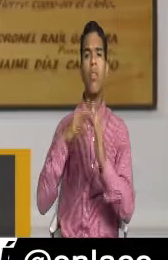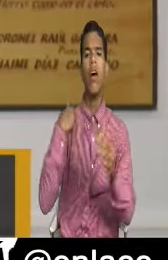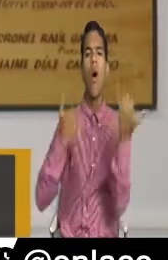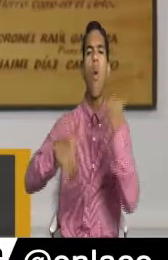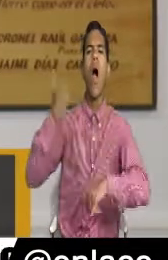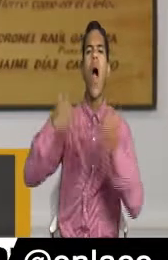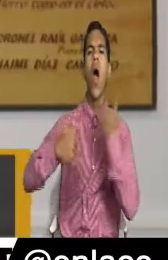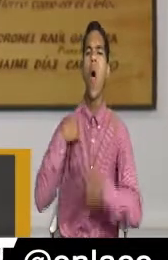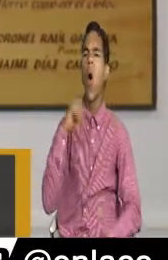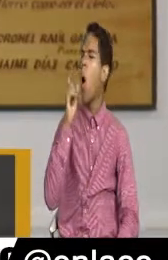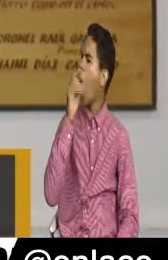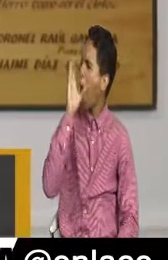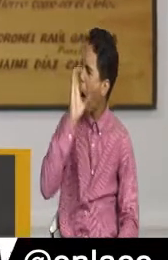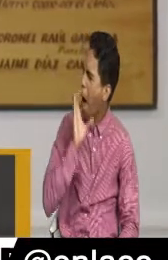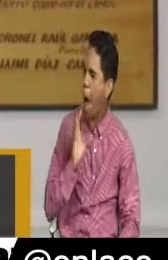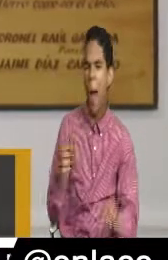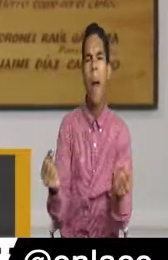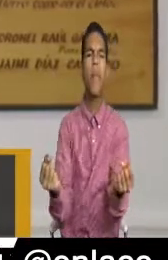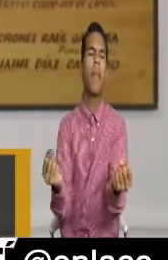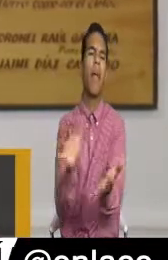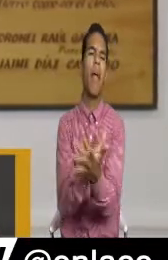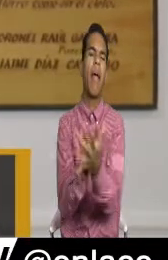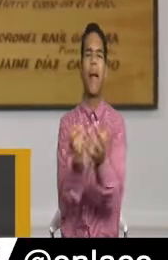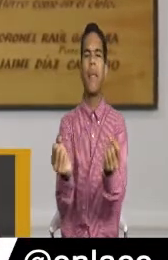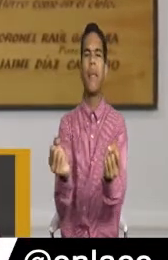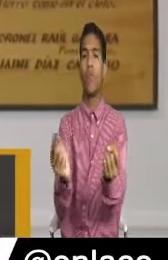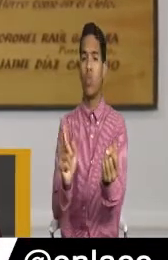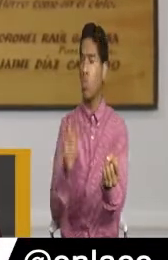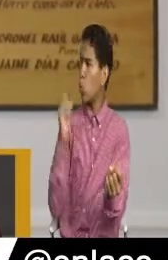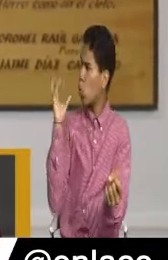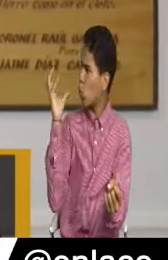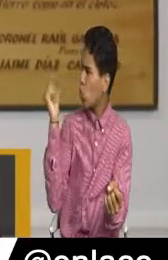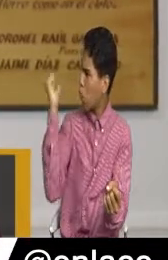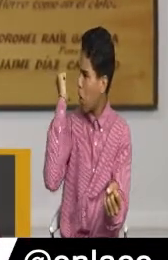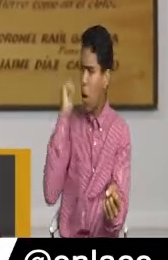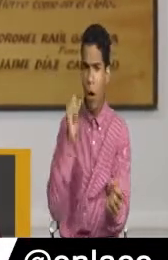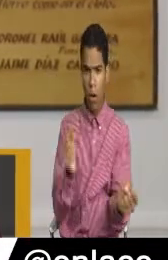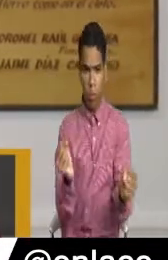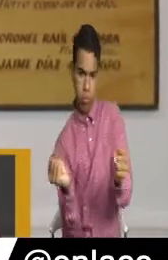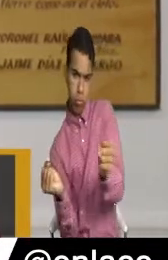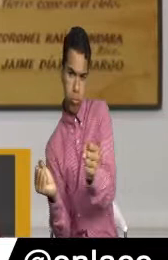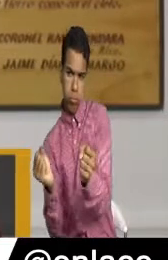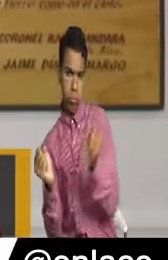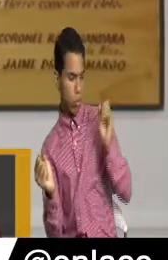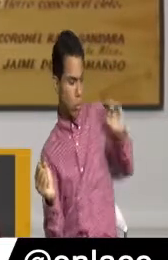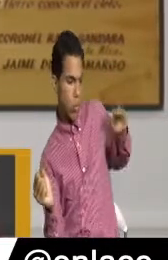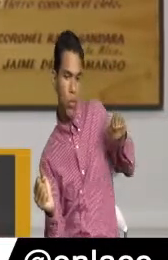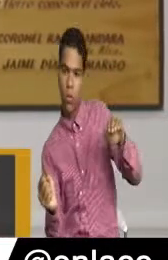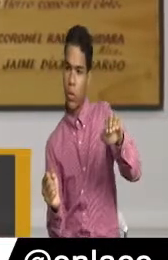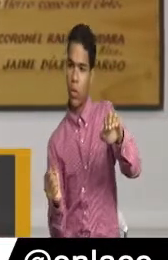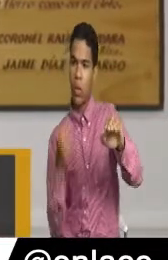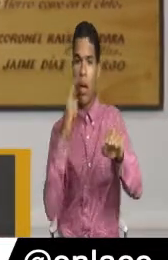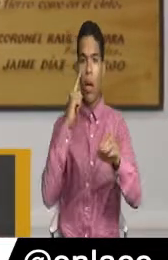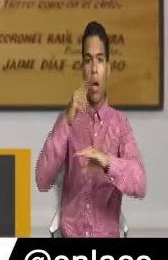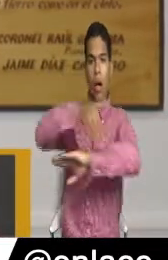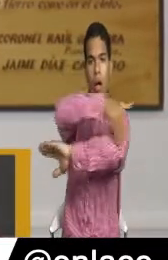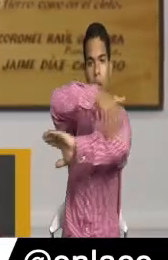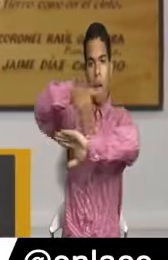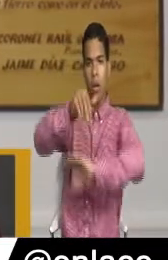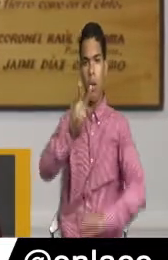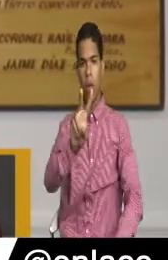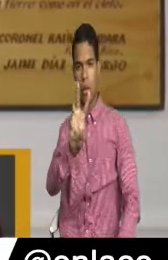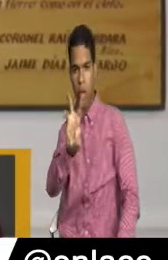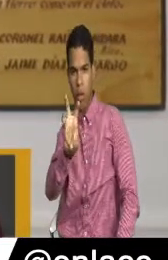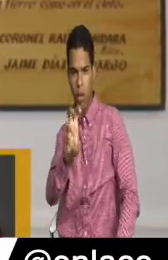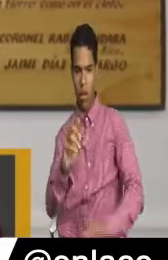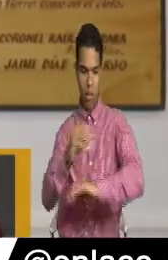forma de priorizar y darnos vía, porque en este sentido tenemos que reconocer hubo un obstáculo muy grande sobre la 28 para poder